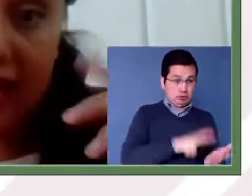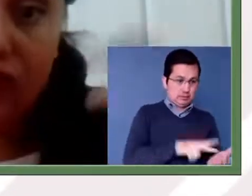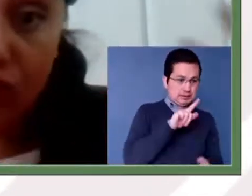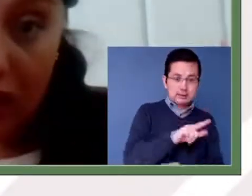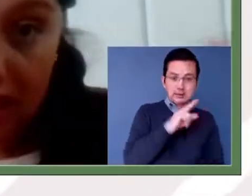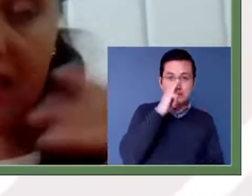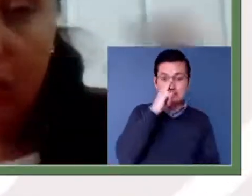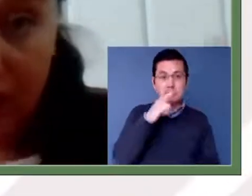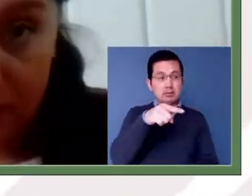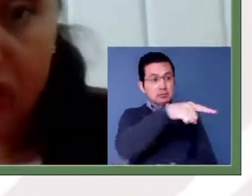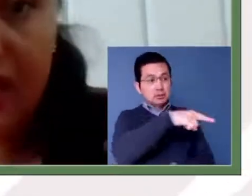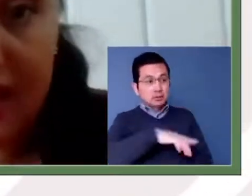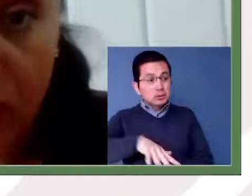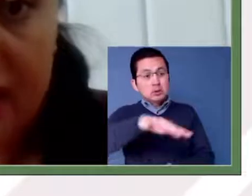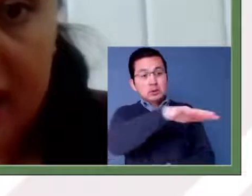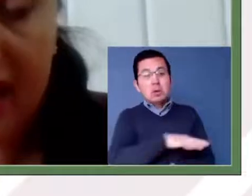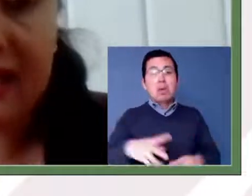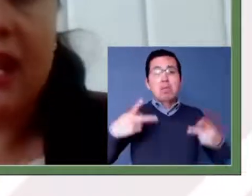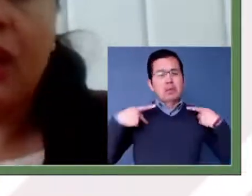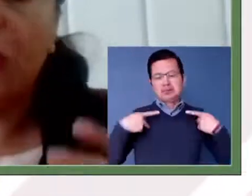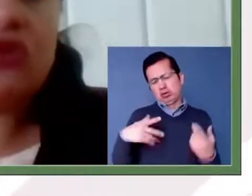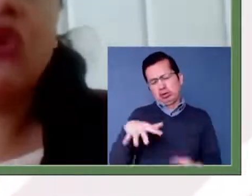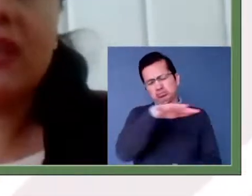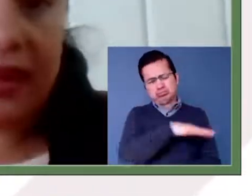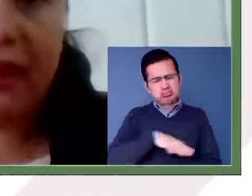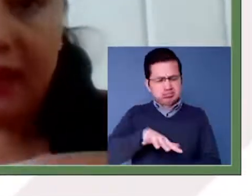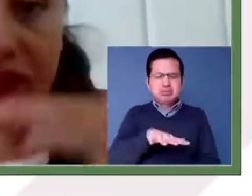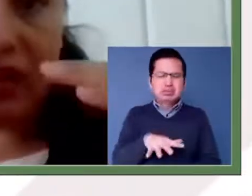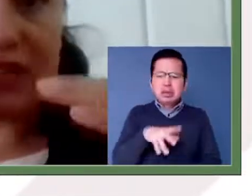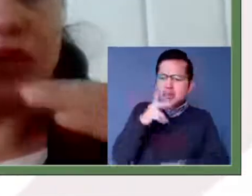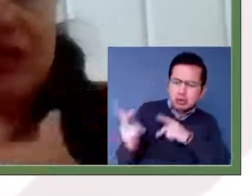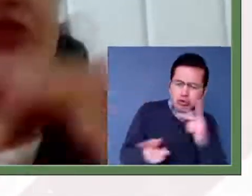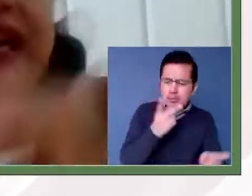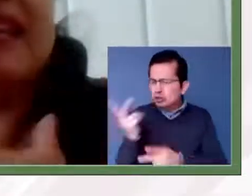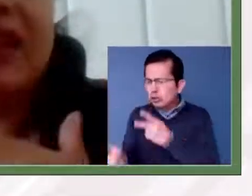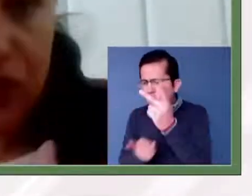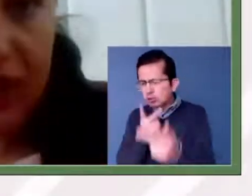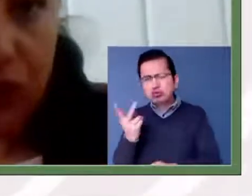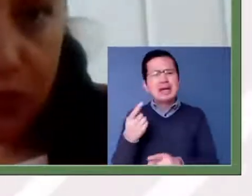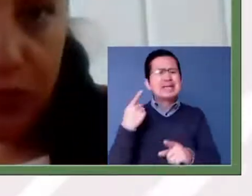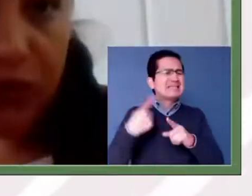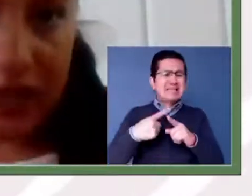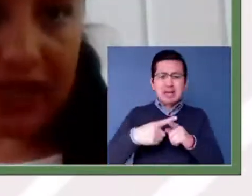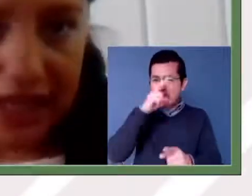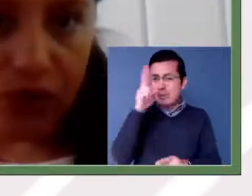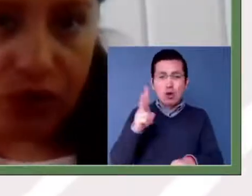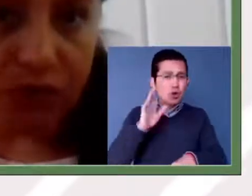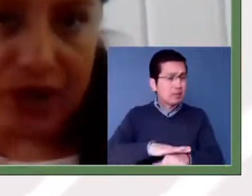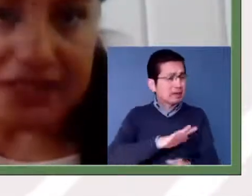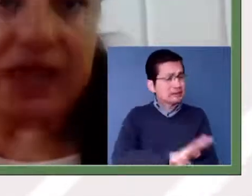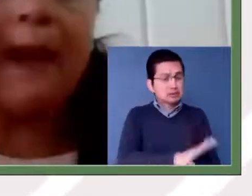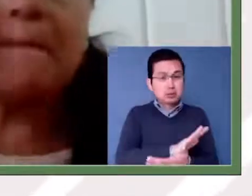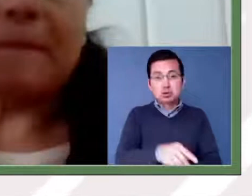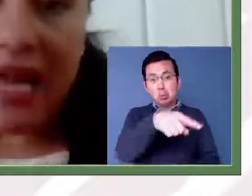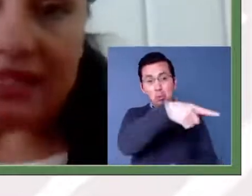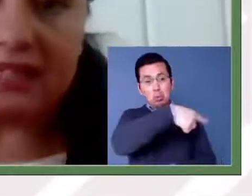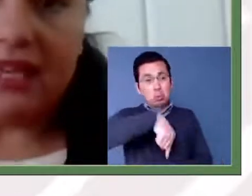percibía la ciudadanía o las personas encuestadas, pues no estaban dentro, las mujeres no estaban dentro del grupo rankeado como